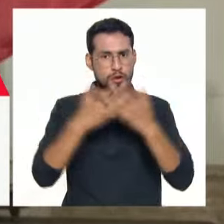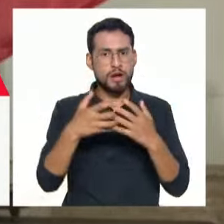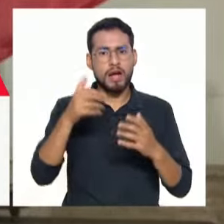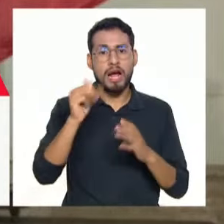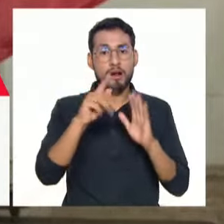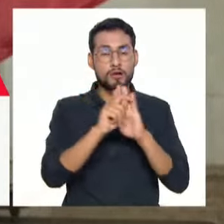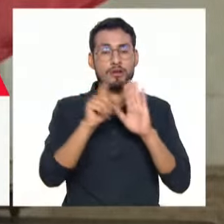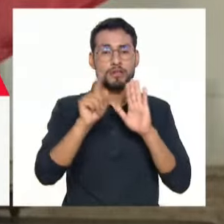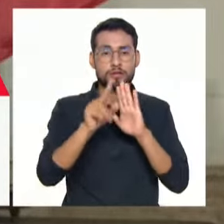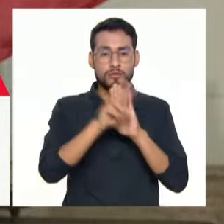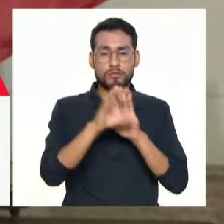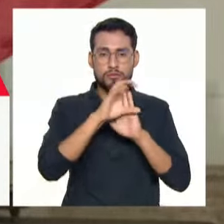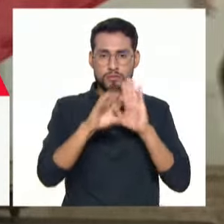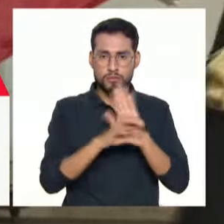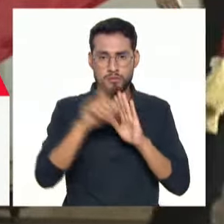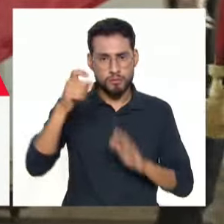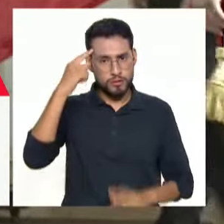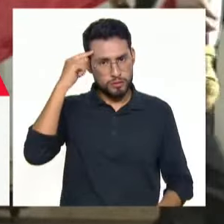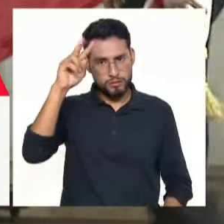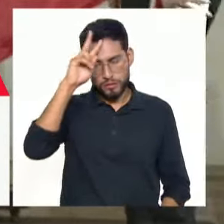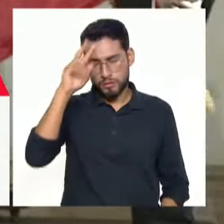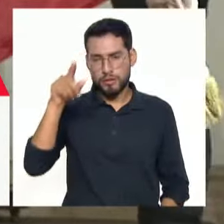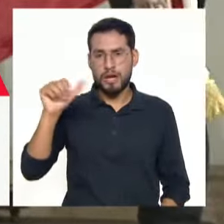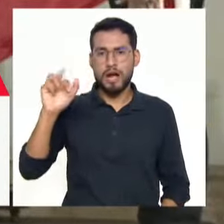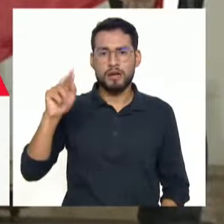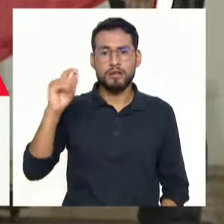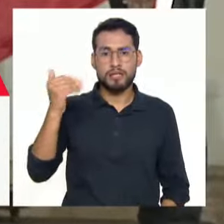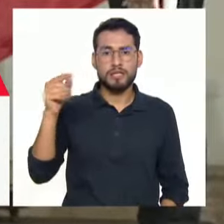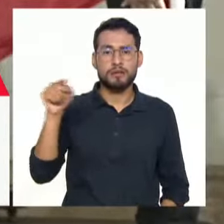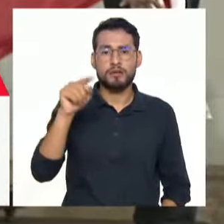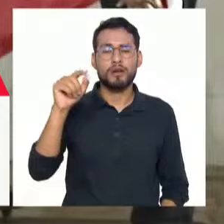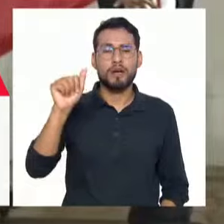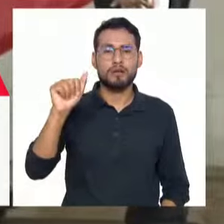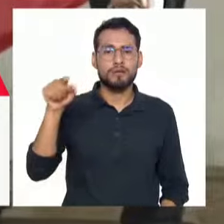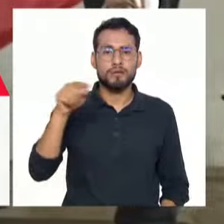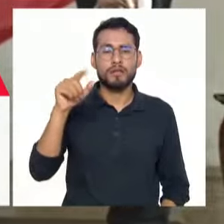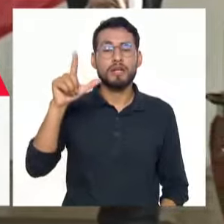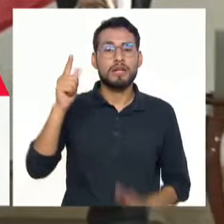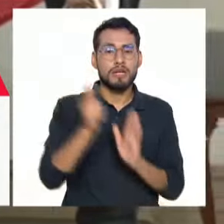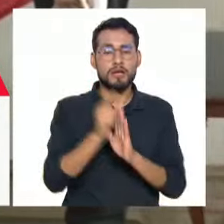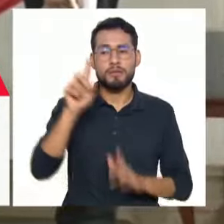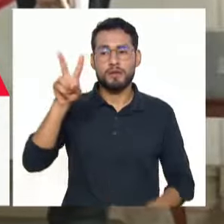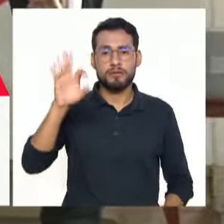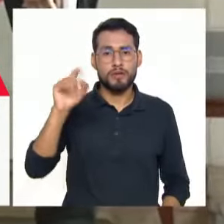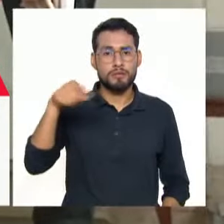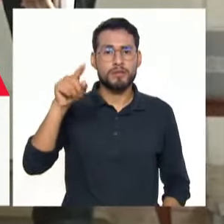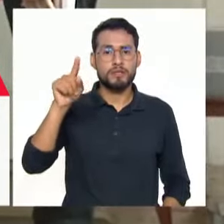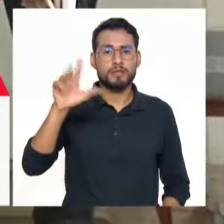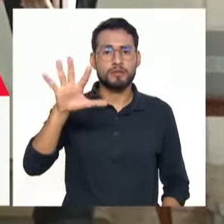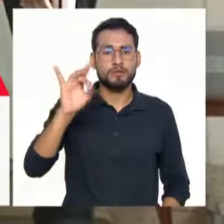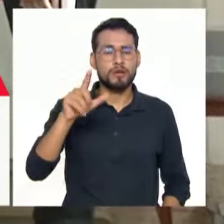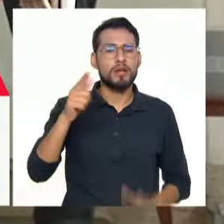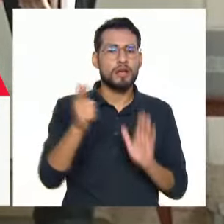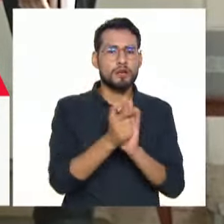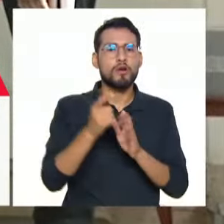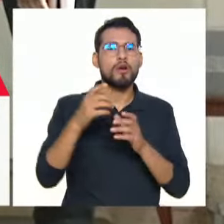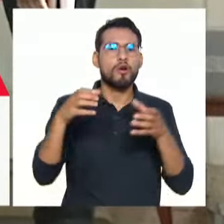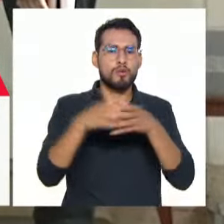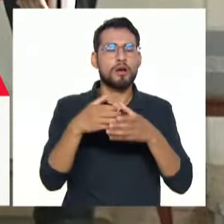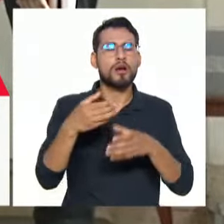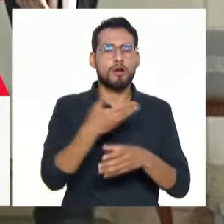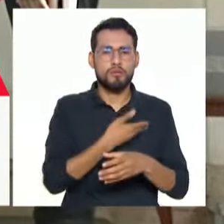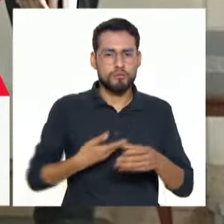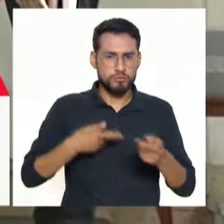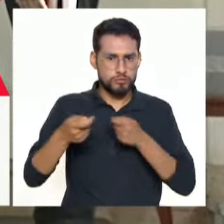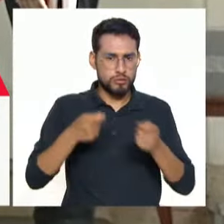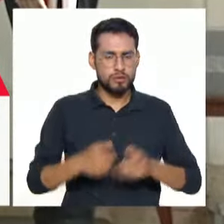artículo 122 de la Constitución Política del Perú, el artículo 15-A de la Ley 29.158, Ley Orgánica del Poder